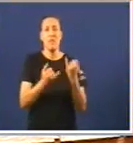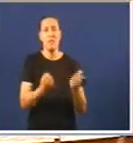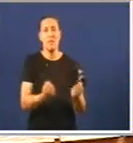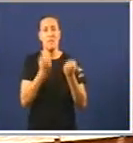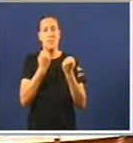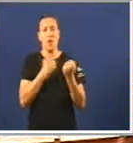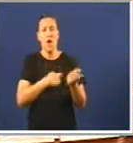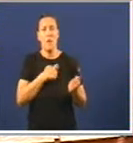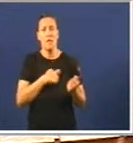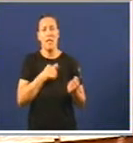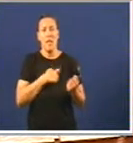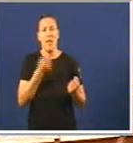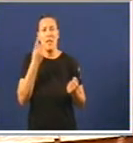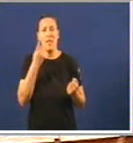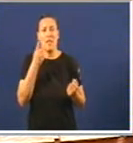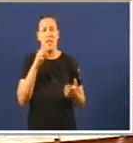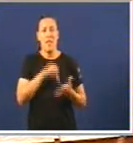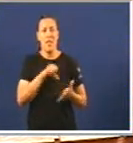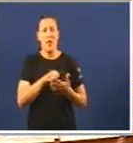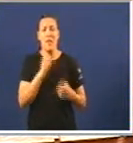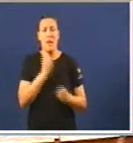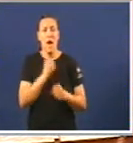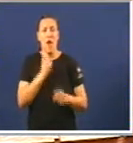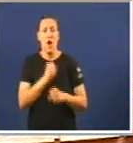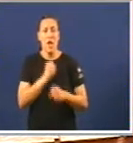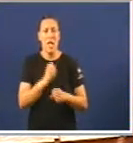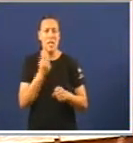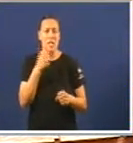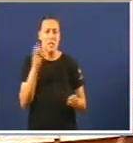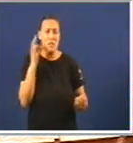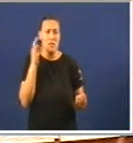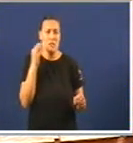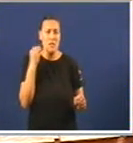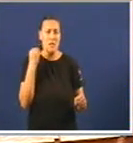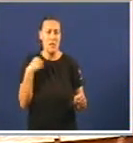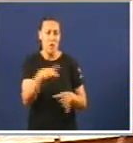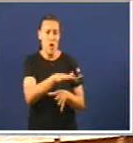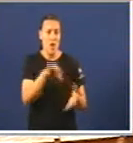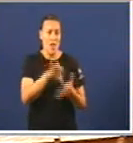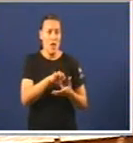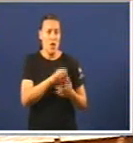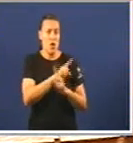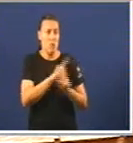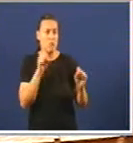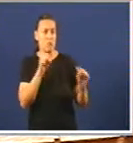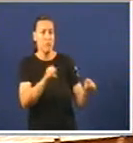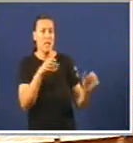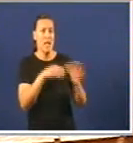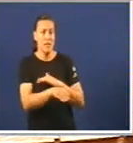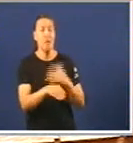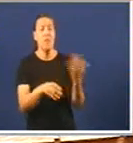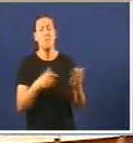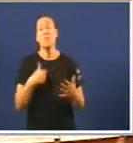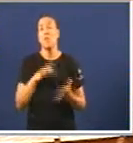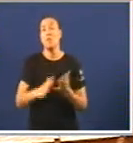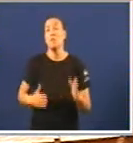o comité de centro, ou dicir, a traballadoras e traballadores desas mesmas emerxencias, nesa visita a